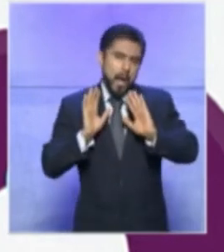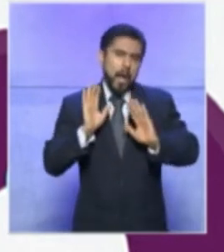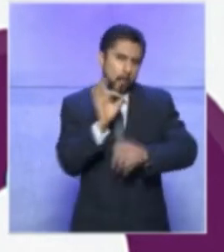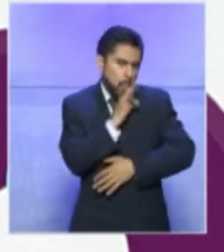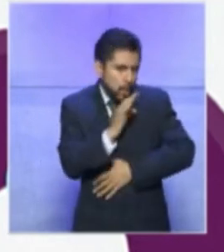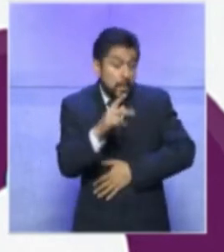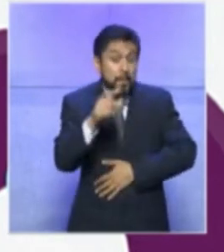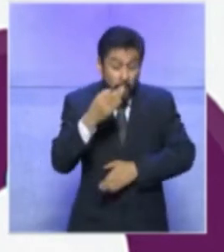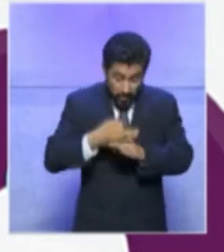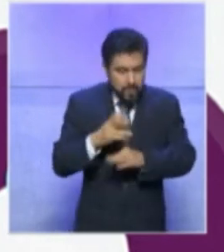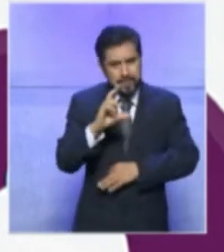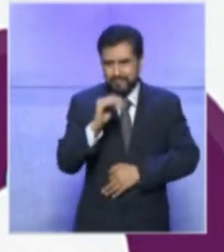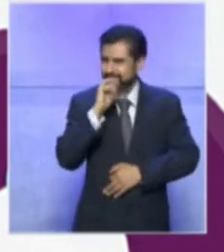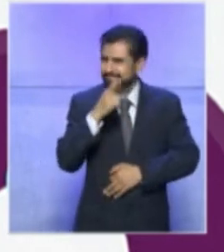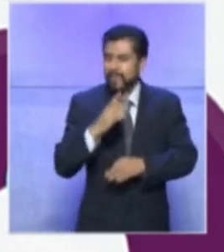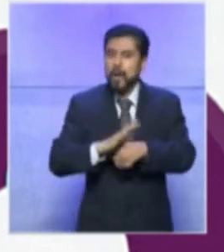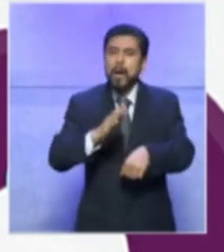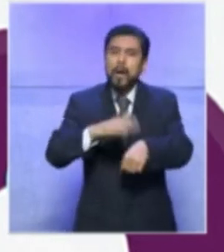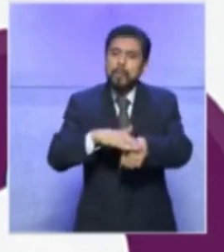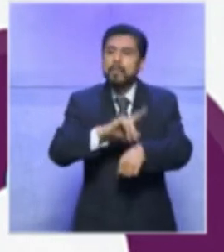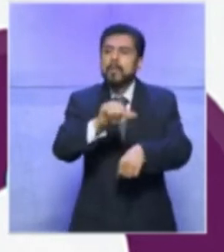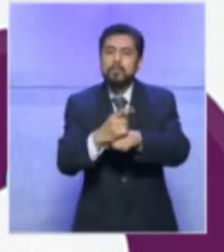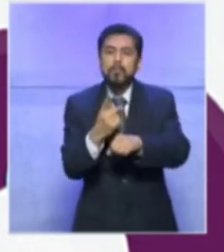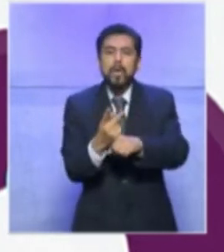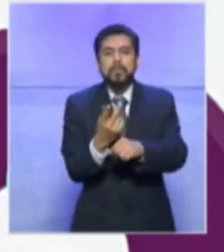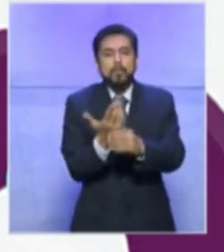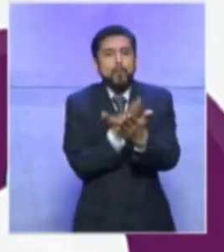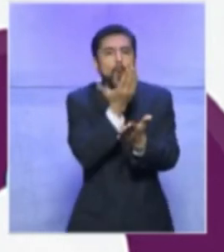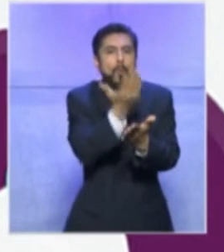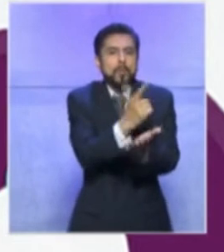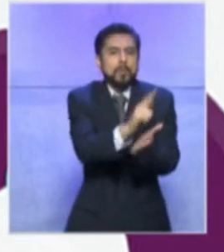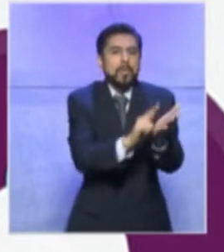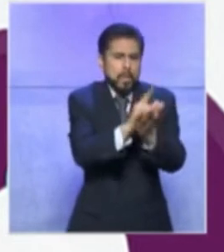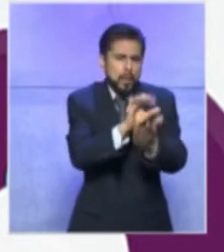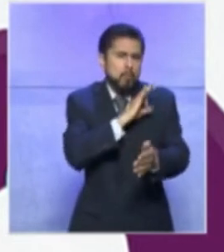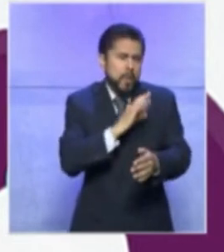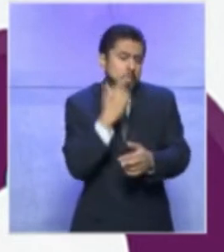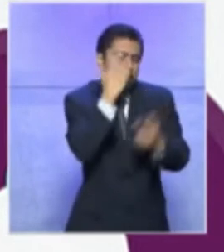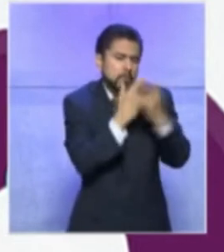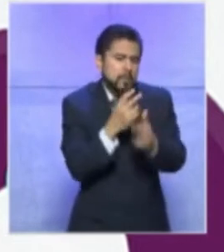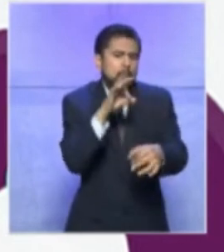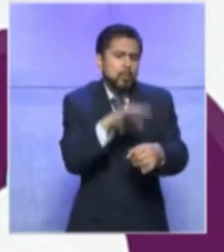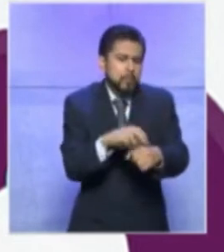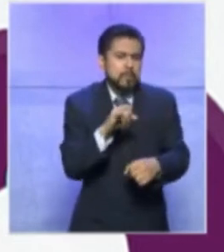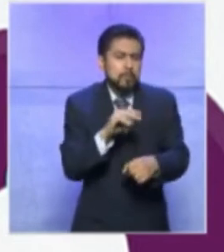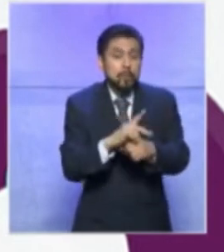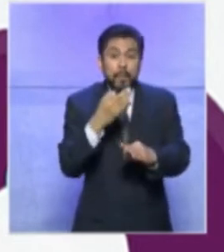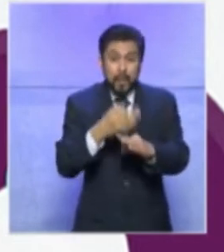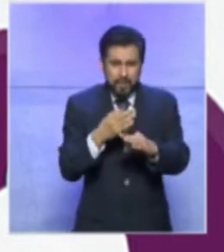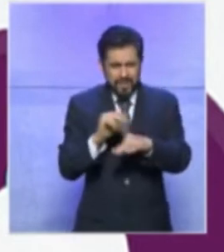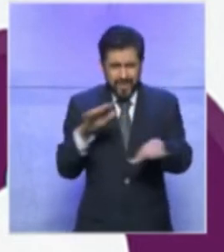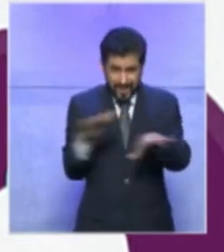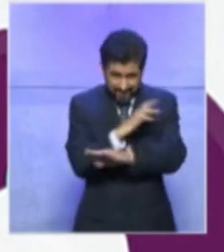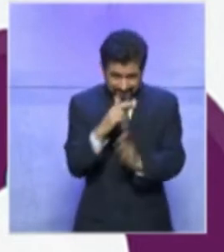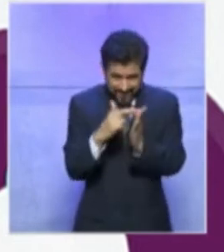es mantener la interpretación vigente. Con ello se respeta la voluntad popular de la ciudadanía que acudió a las urnas y también la equidad